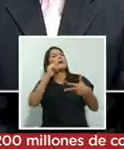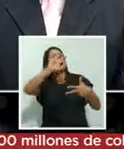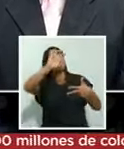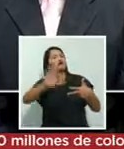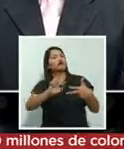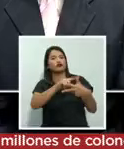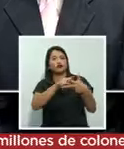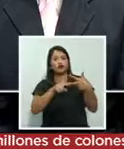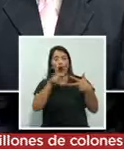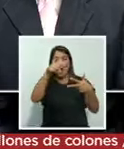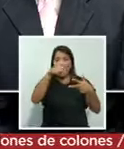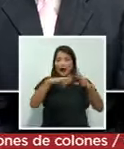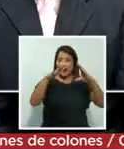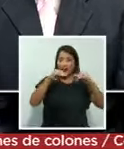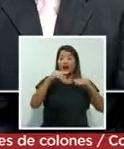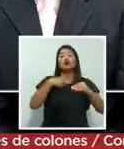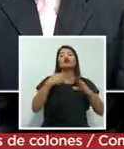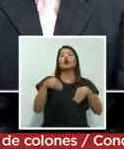tarde?